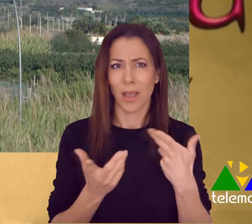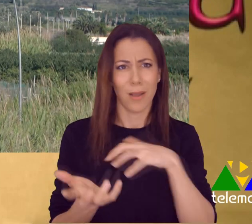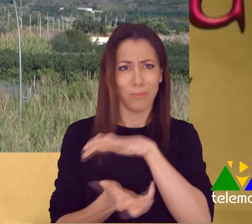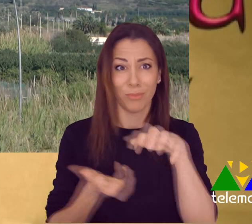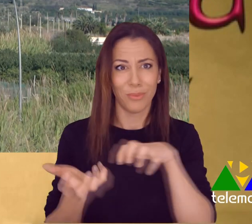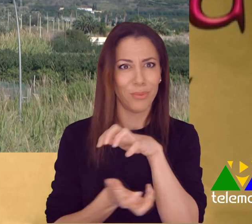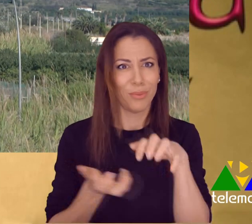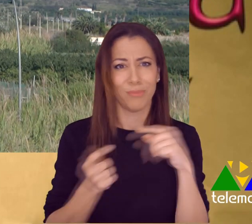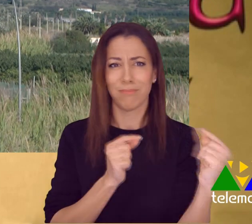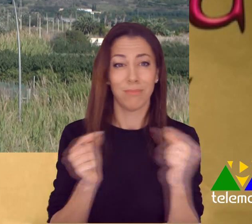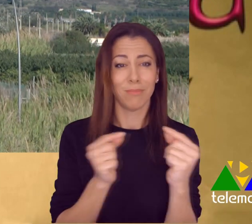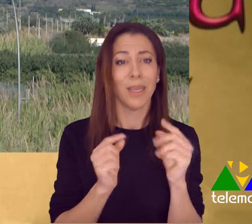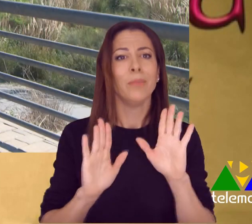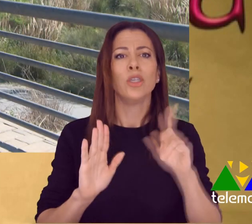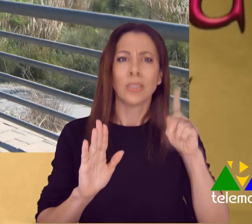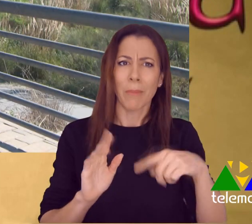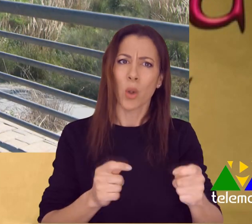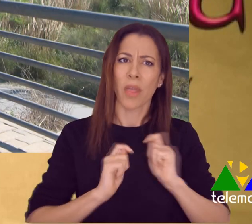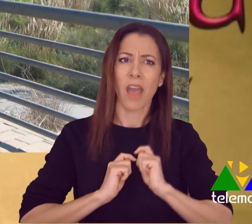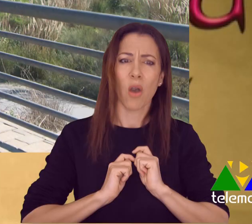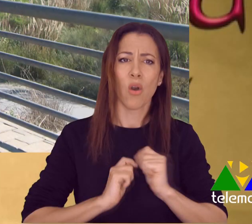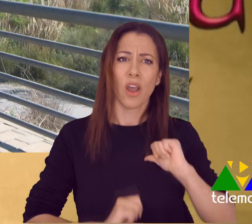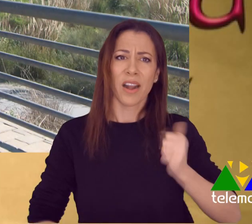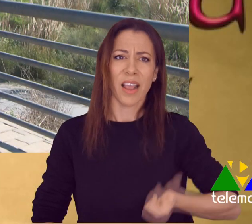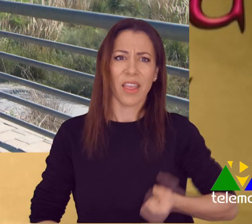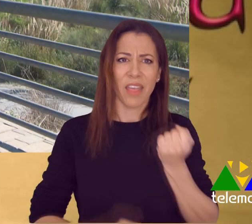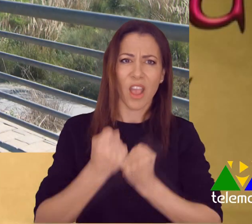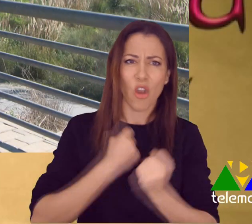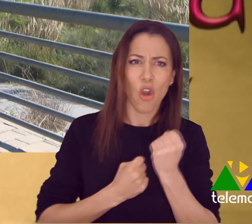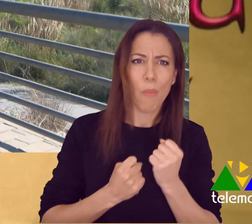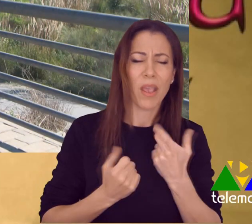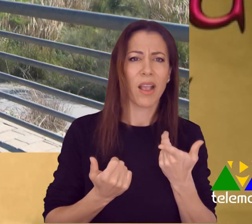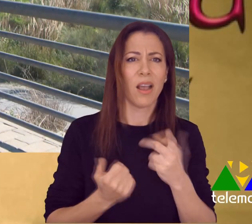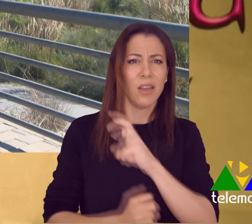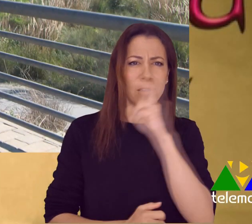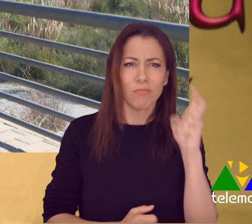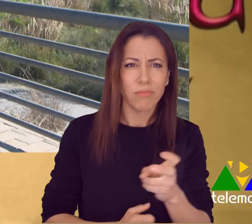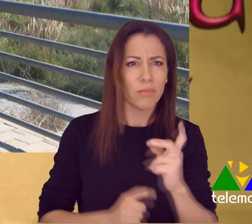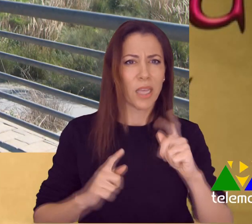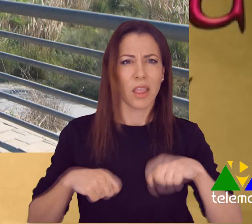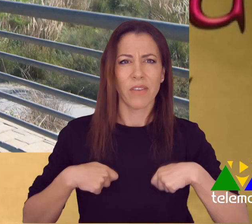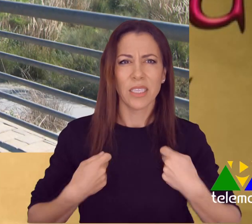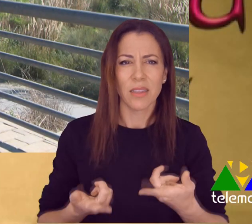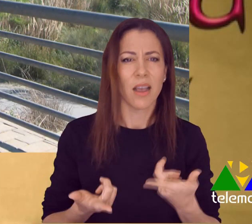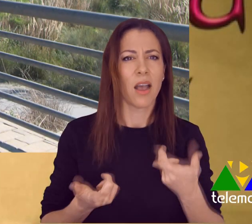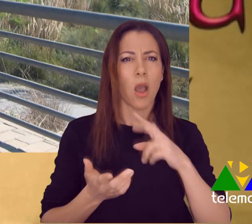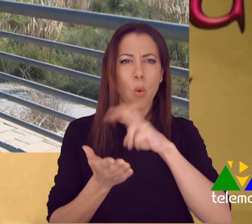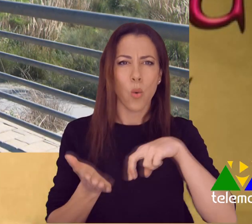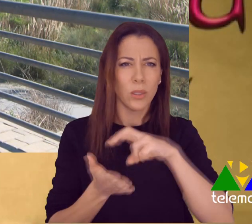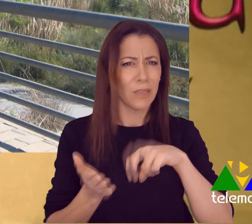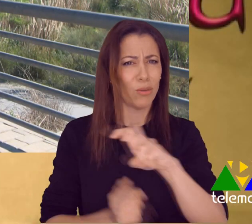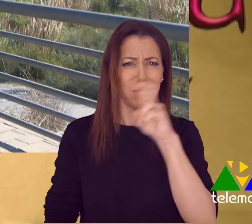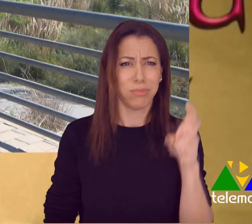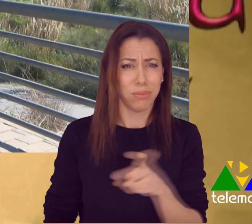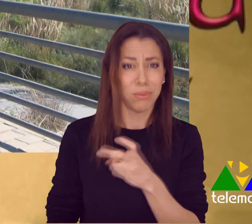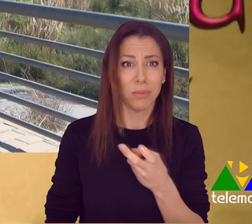muchos litigios, pero también nos ha dado mucha riqueza, tanto económica, de biodiversidad, de cultivos, etcétera, etcétera, sí, ¿no?